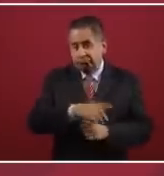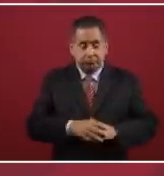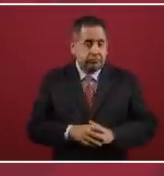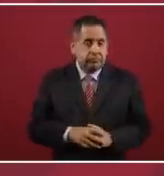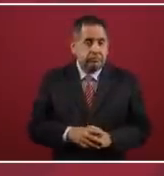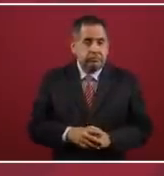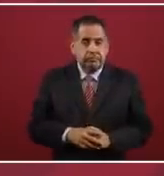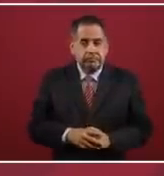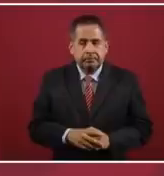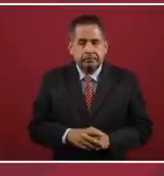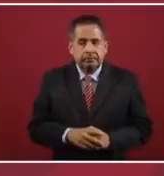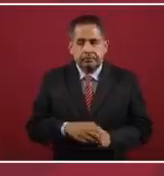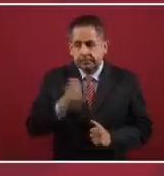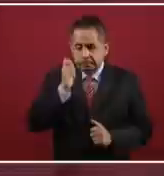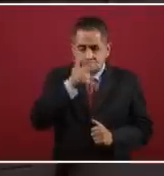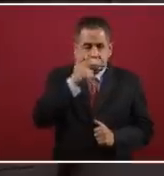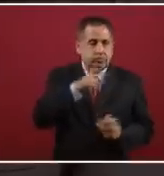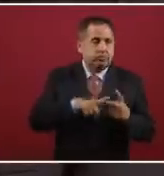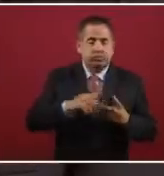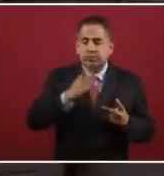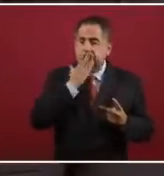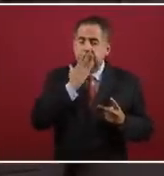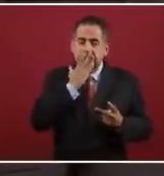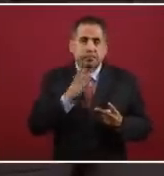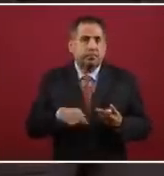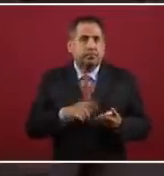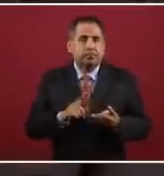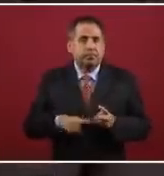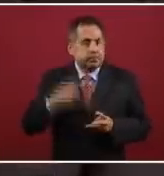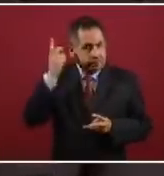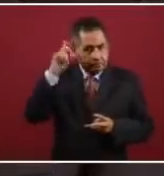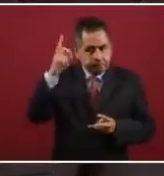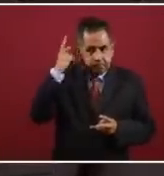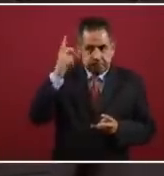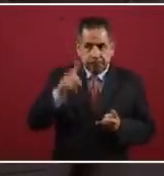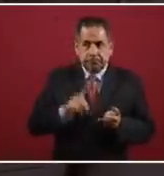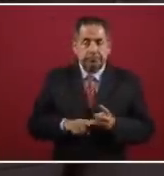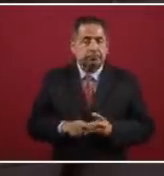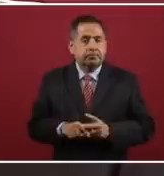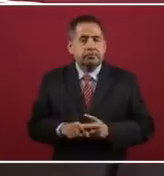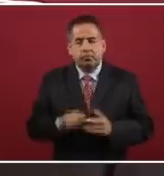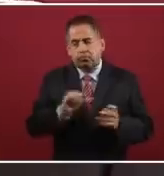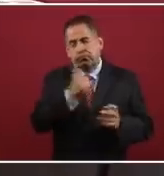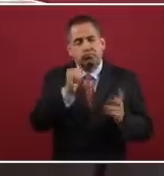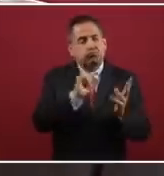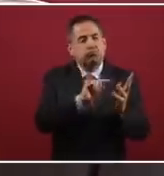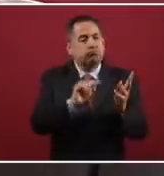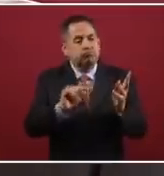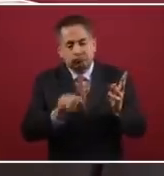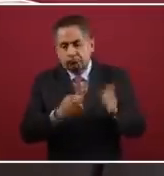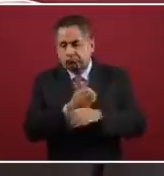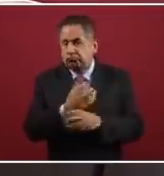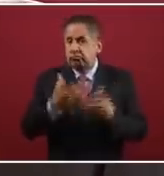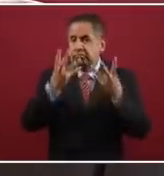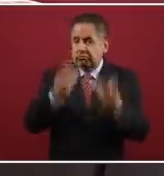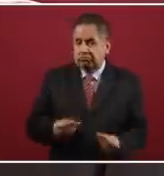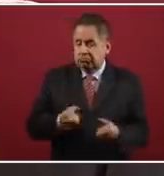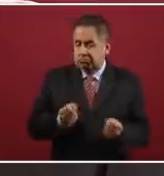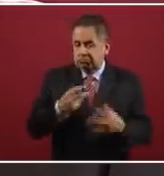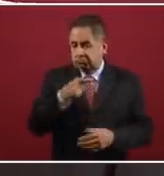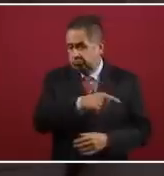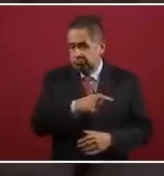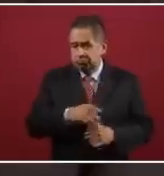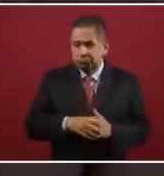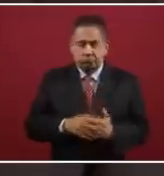minerales, Chihuahua, Sonora, Durango y otros estados.